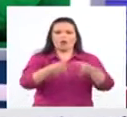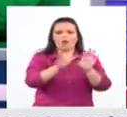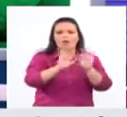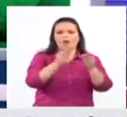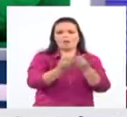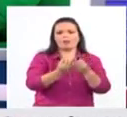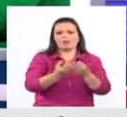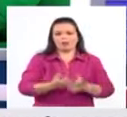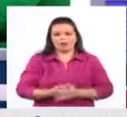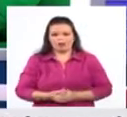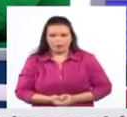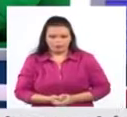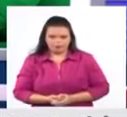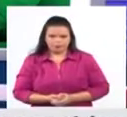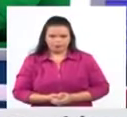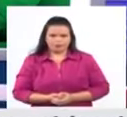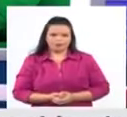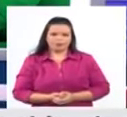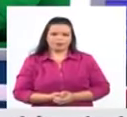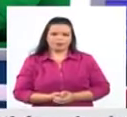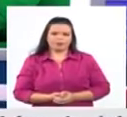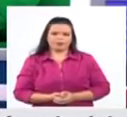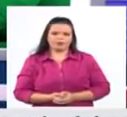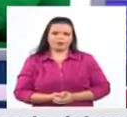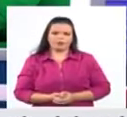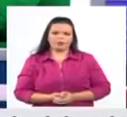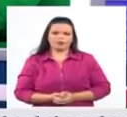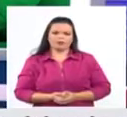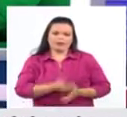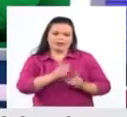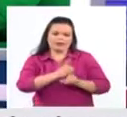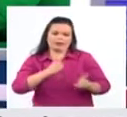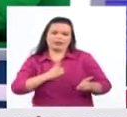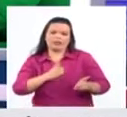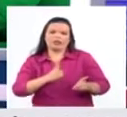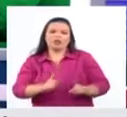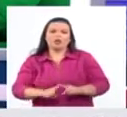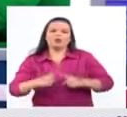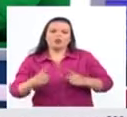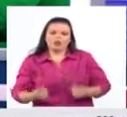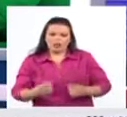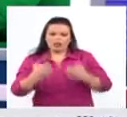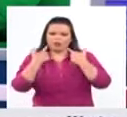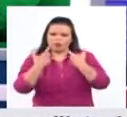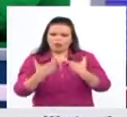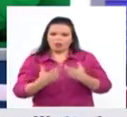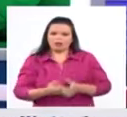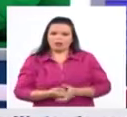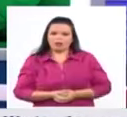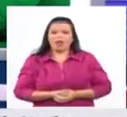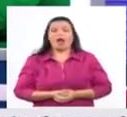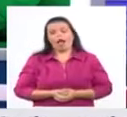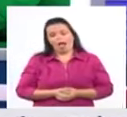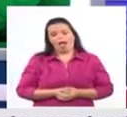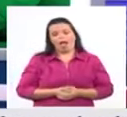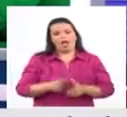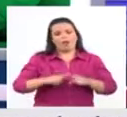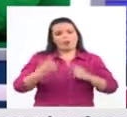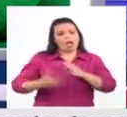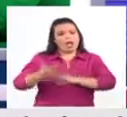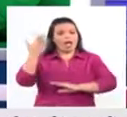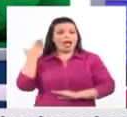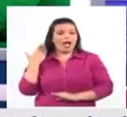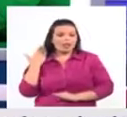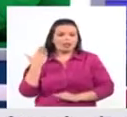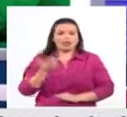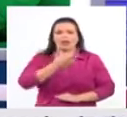del sistema familiar. Y esto, ¿por qué es importante? Porque antes buscaban maneras de relacionarse con sus amigos a